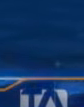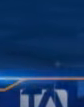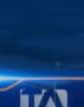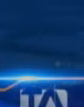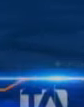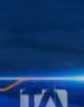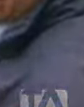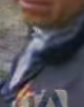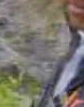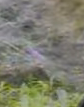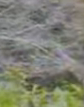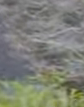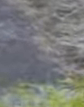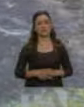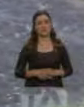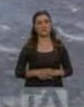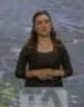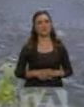Shuara, entre otros.